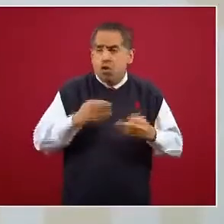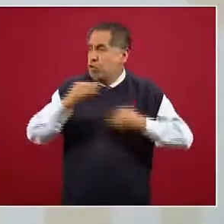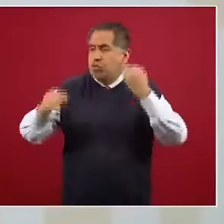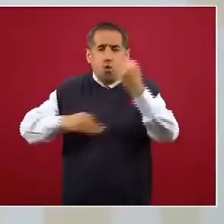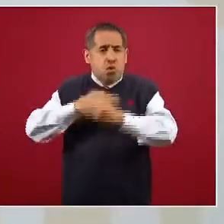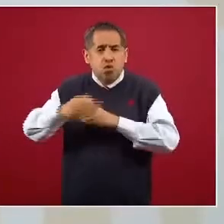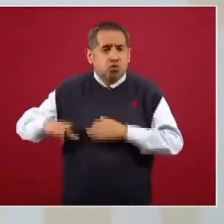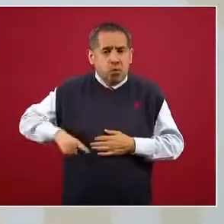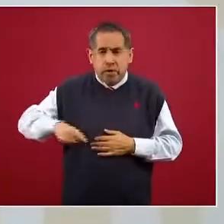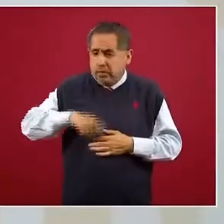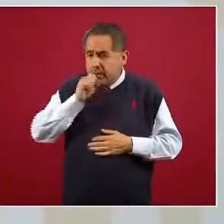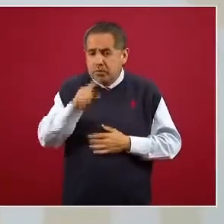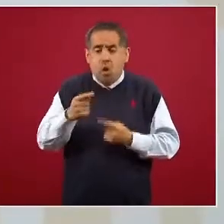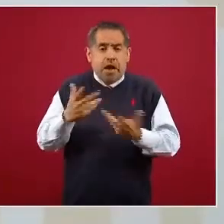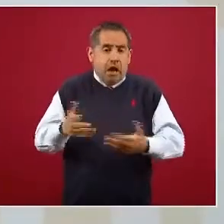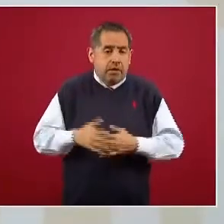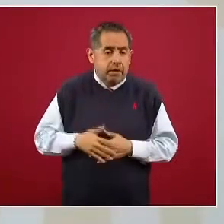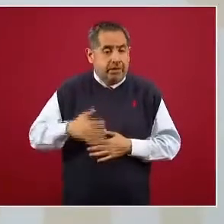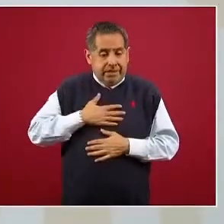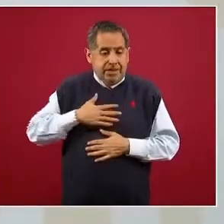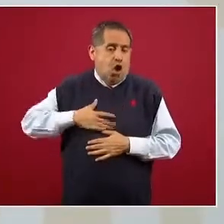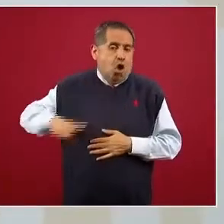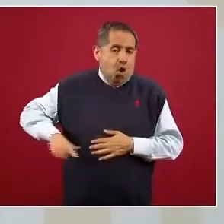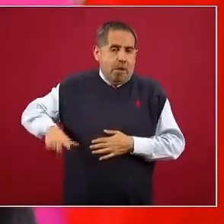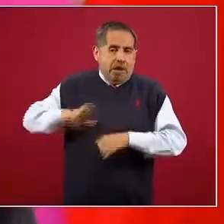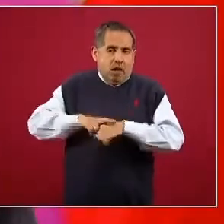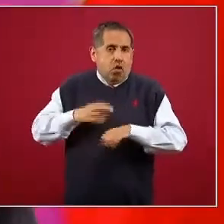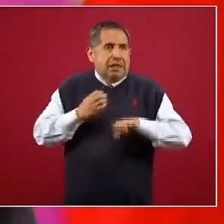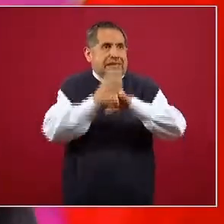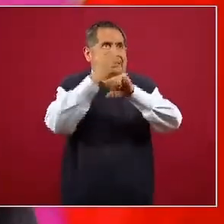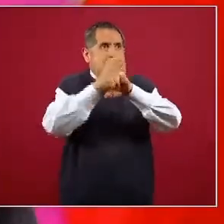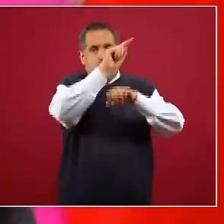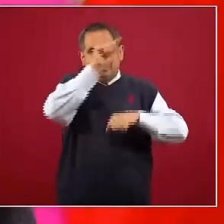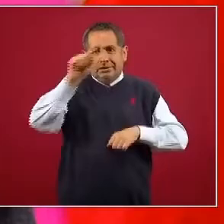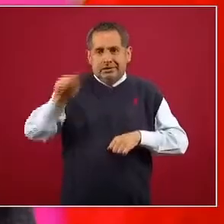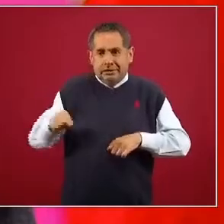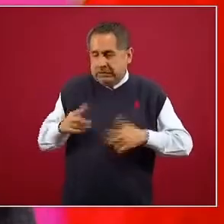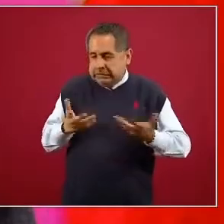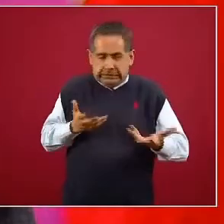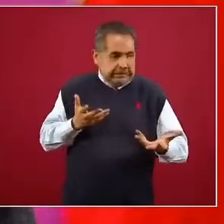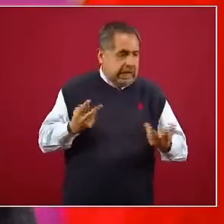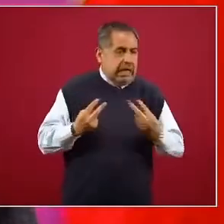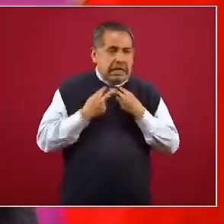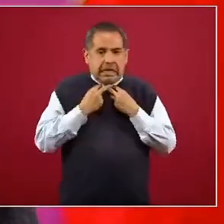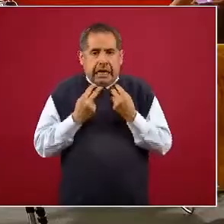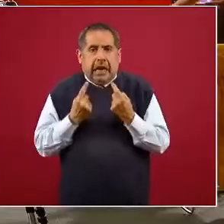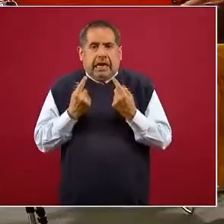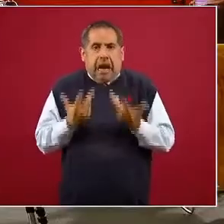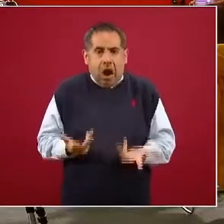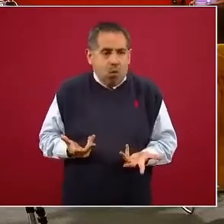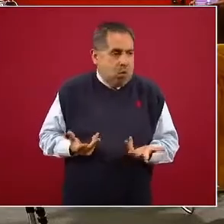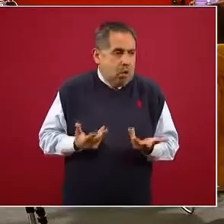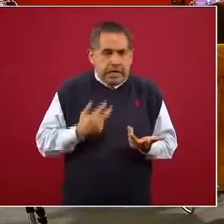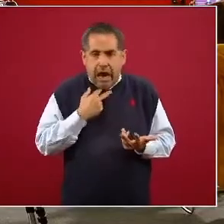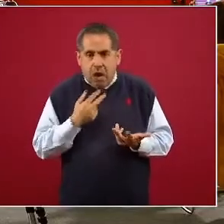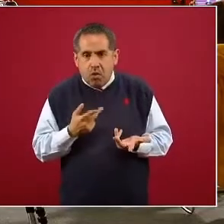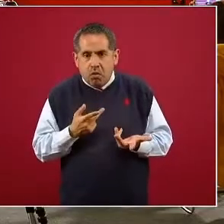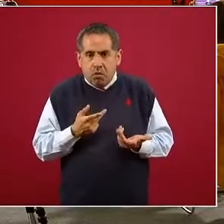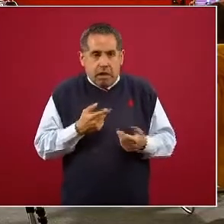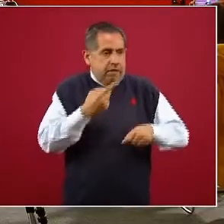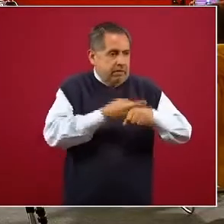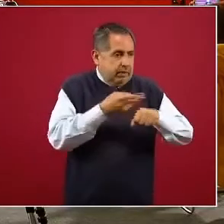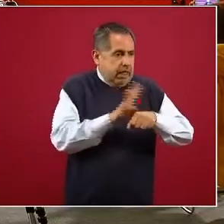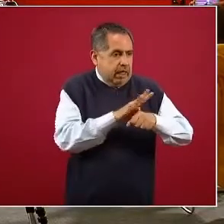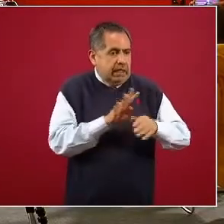gobiernos. Pues nuestros gobernantes estatales, los y las 32, lo